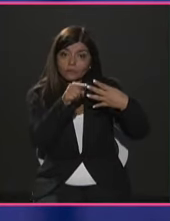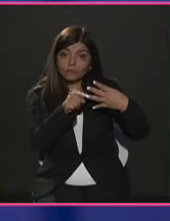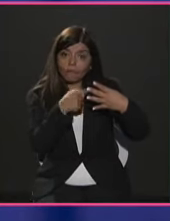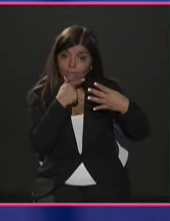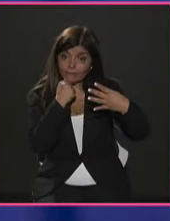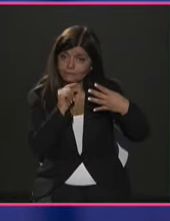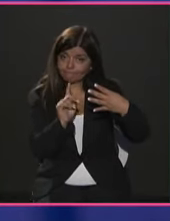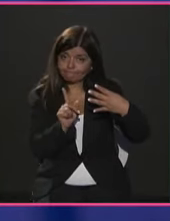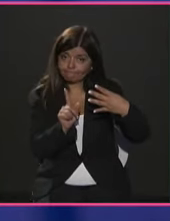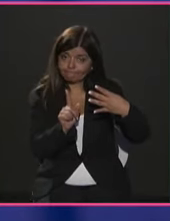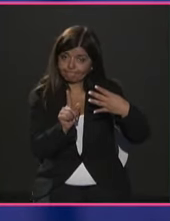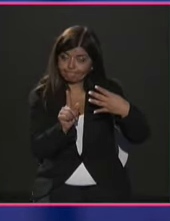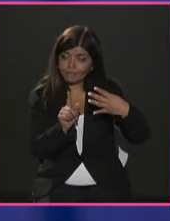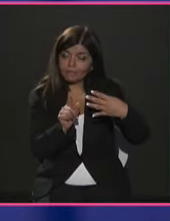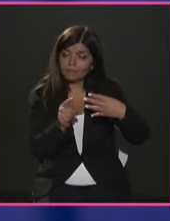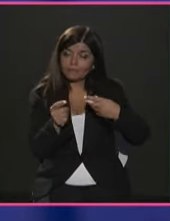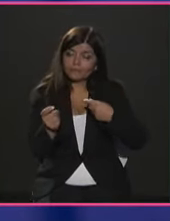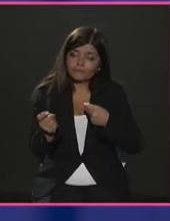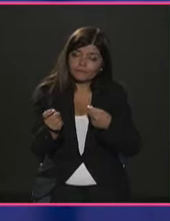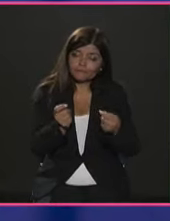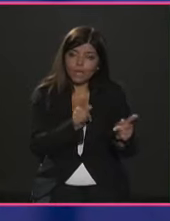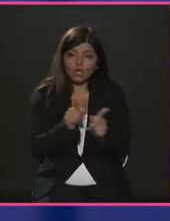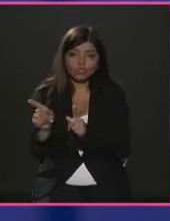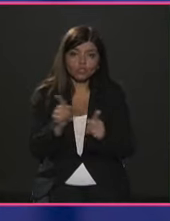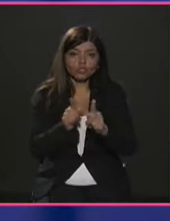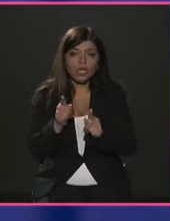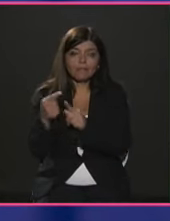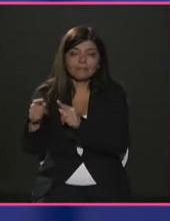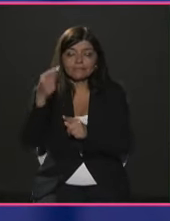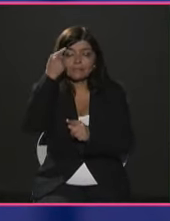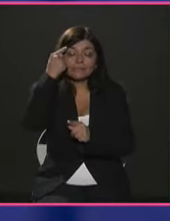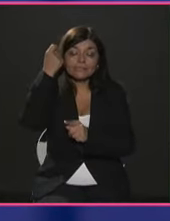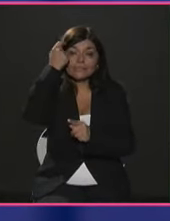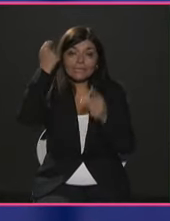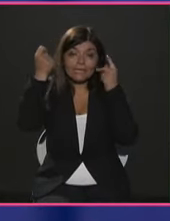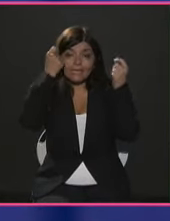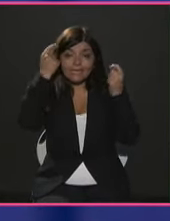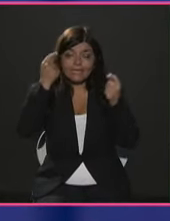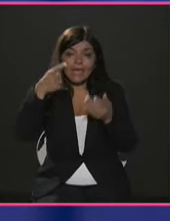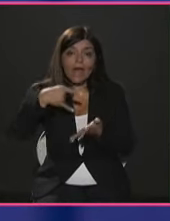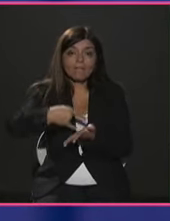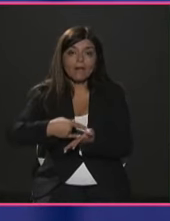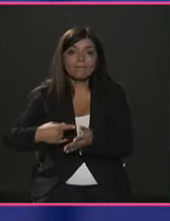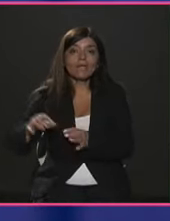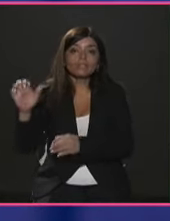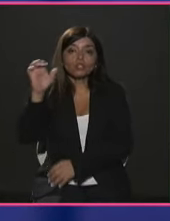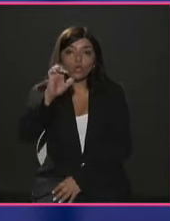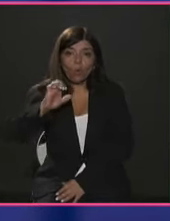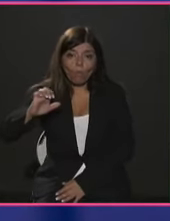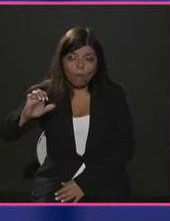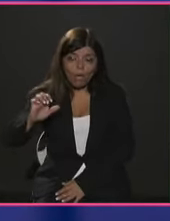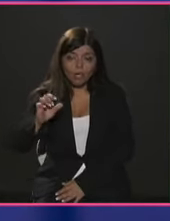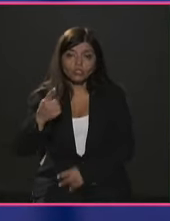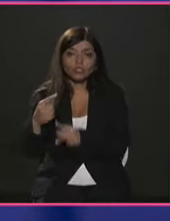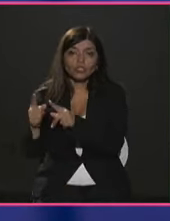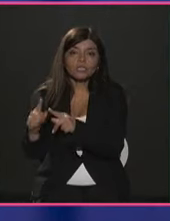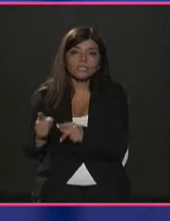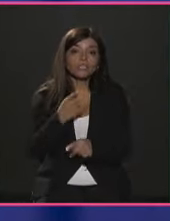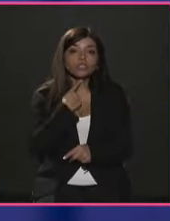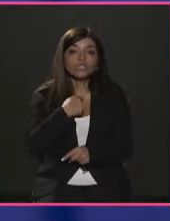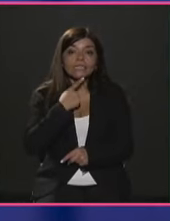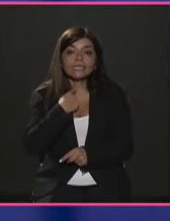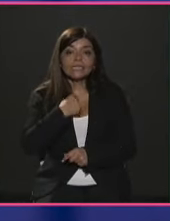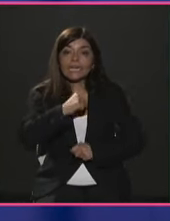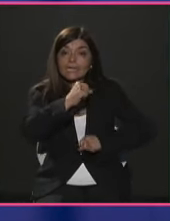fácil una larga negociación entre las diversas ideologías presentes en el parlamento europeo y entre los distintos intereses